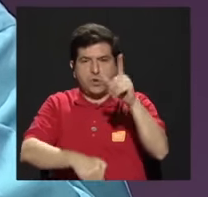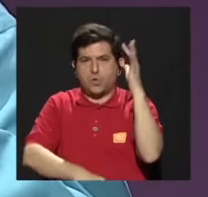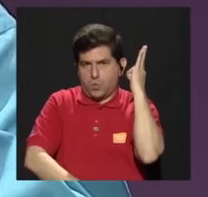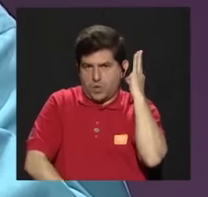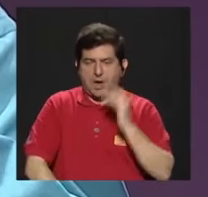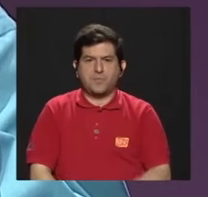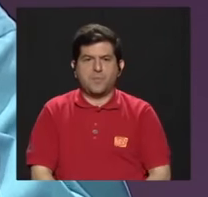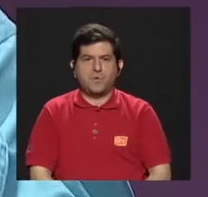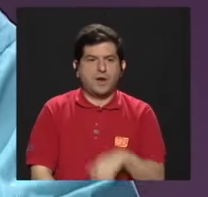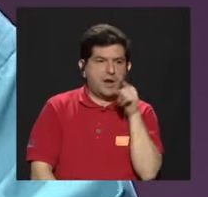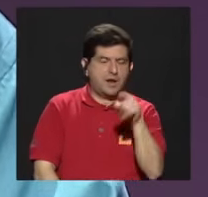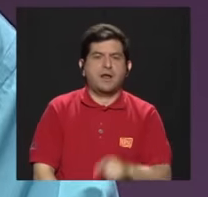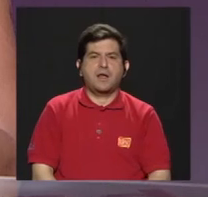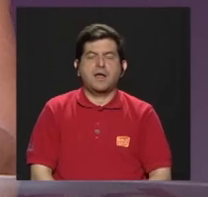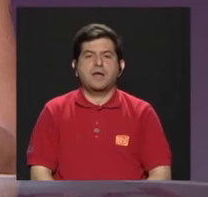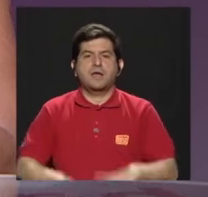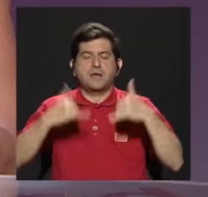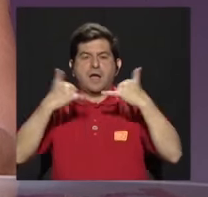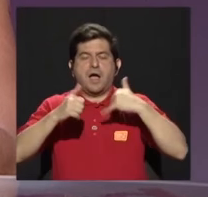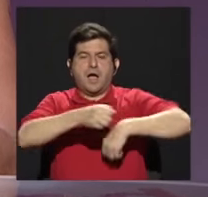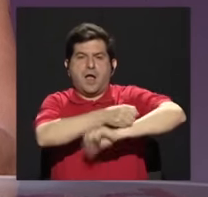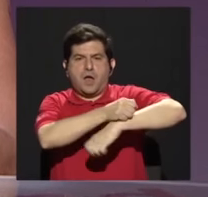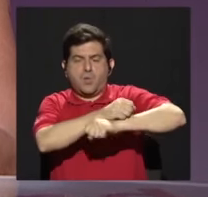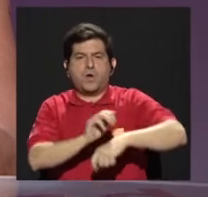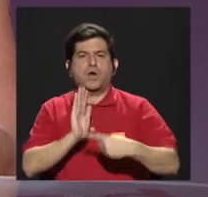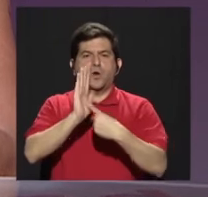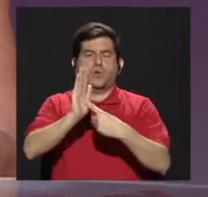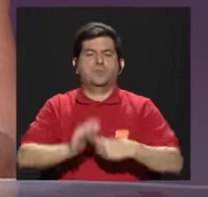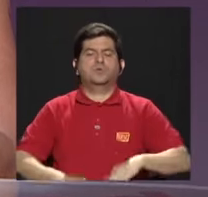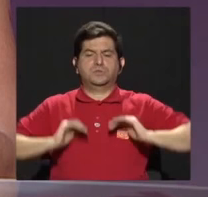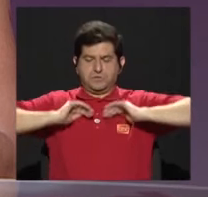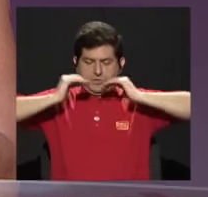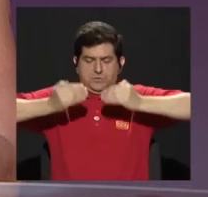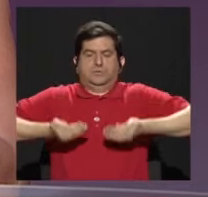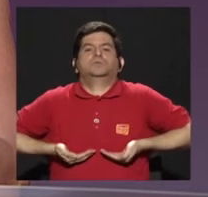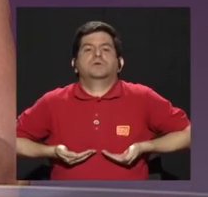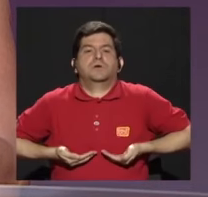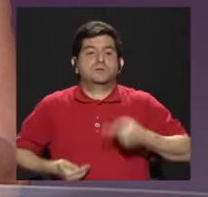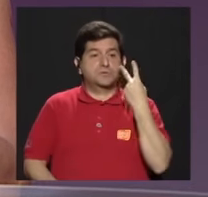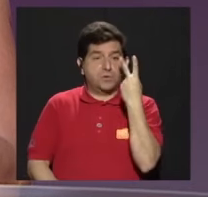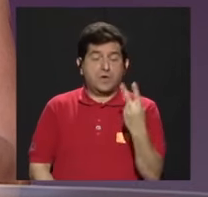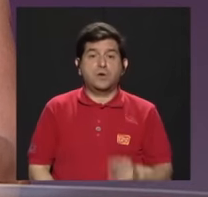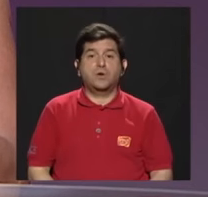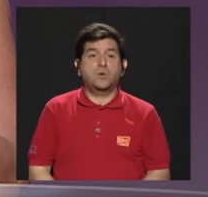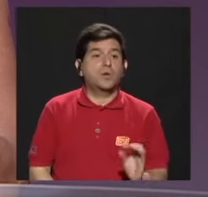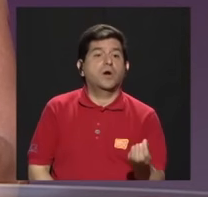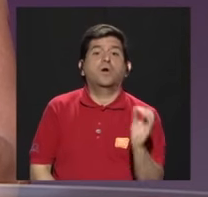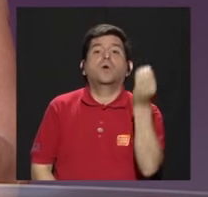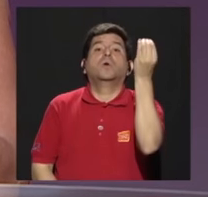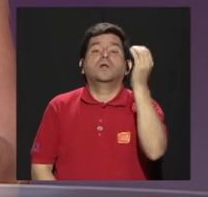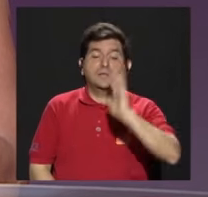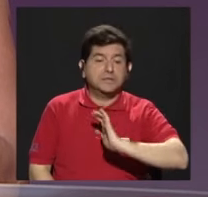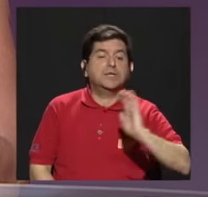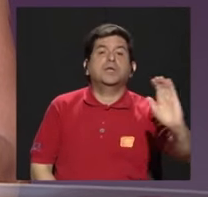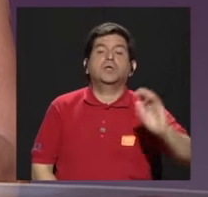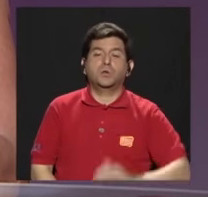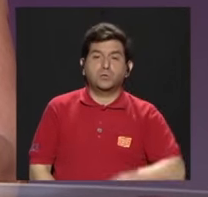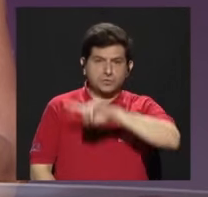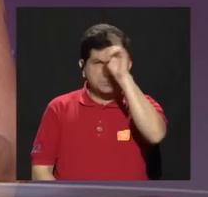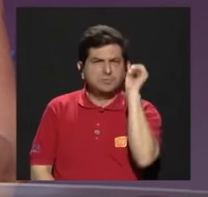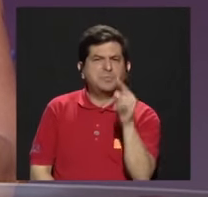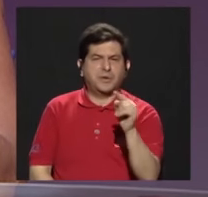mujer salía en un partido de fútbol mostrando sus pechos y eso lo ven menores de edad y adolescentes? Entonces él